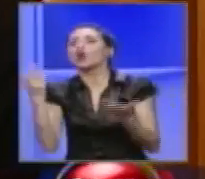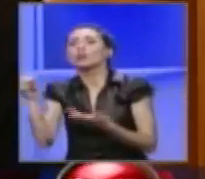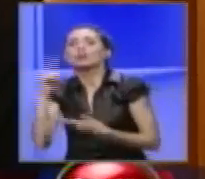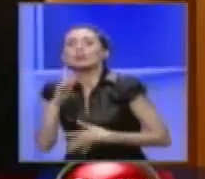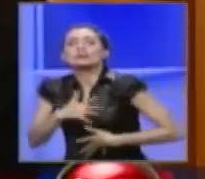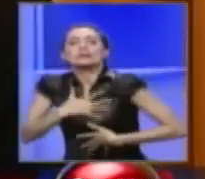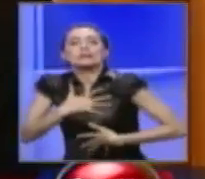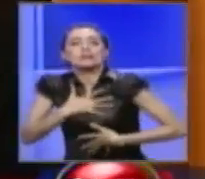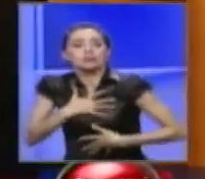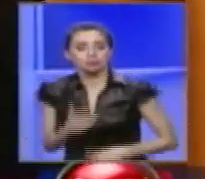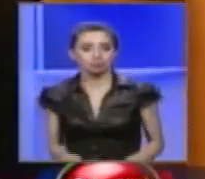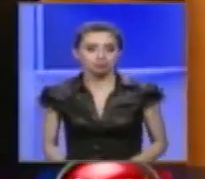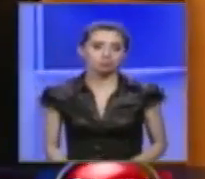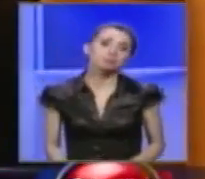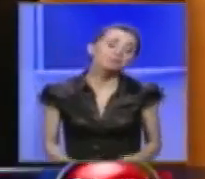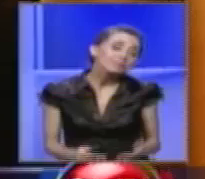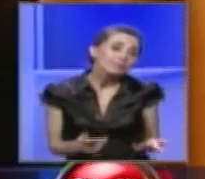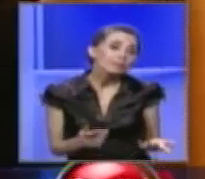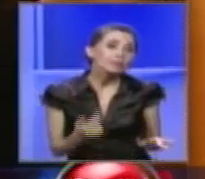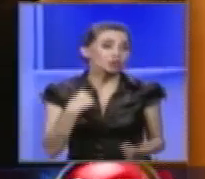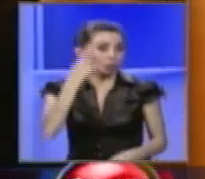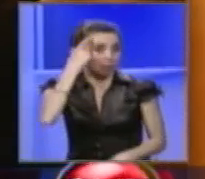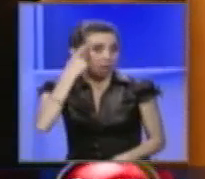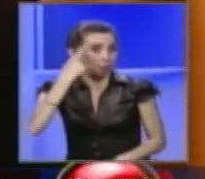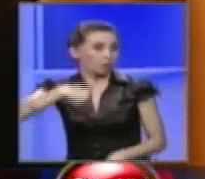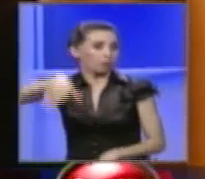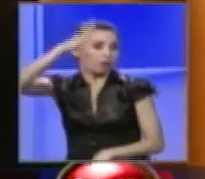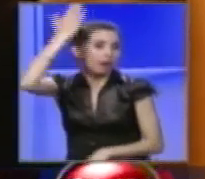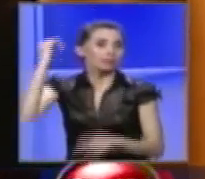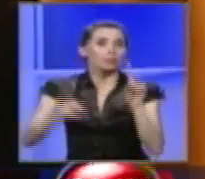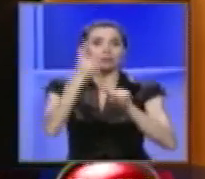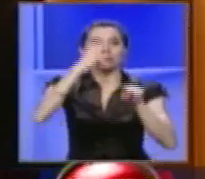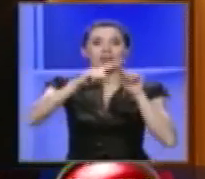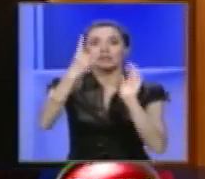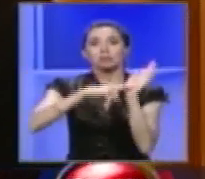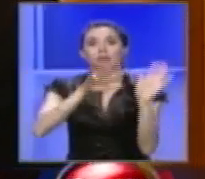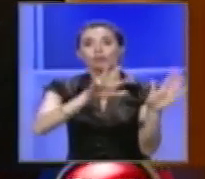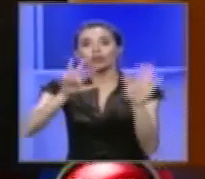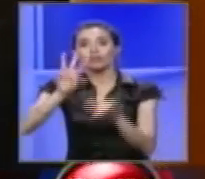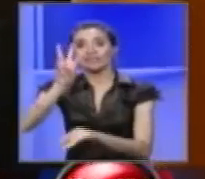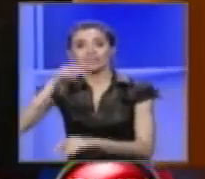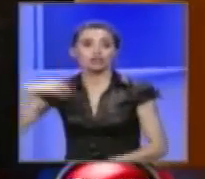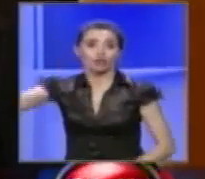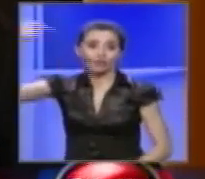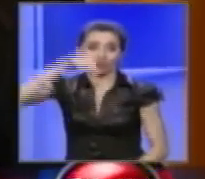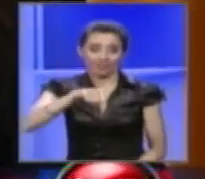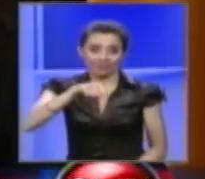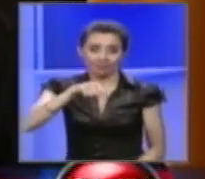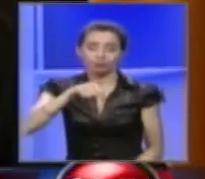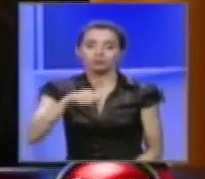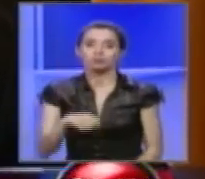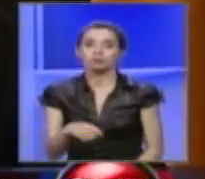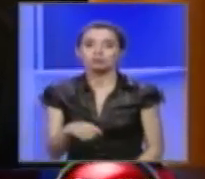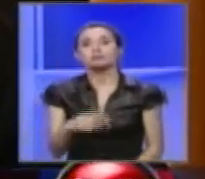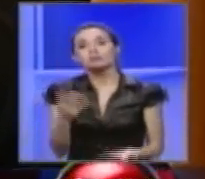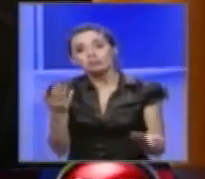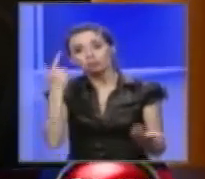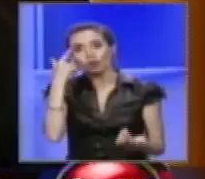tú? Me acuerdo la primera vez, que fue en el año 1993, y